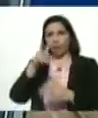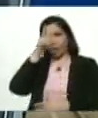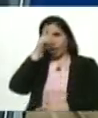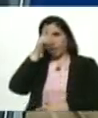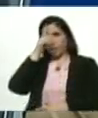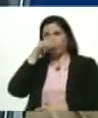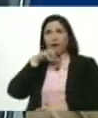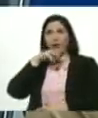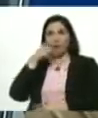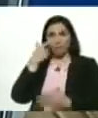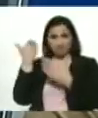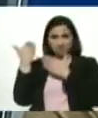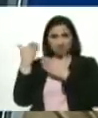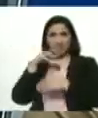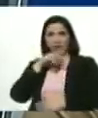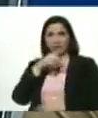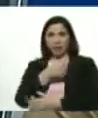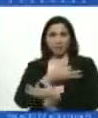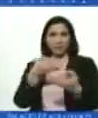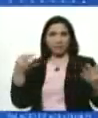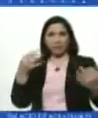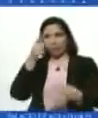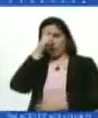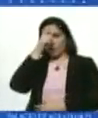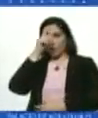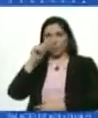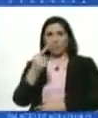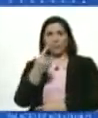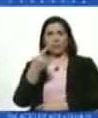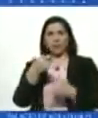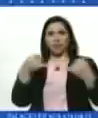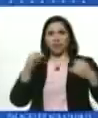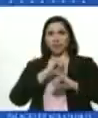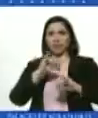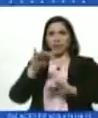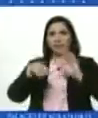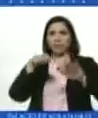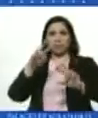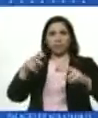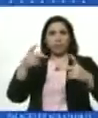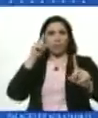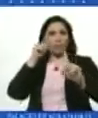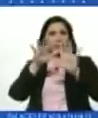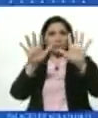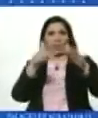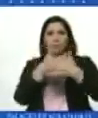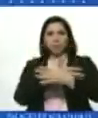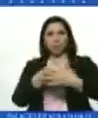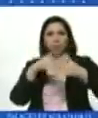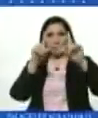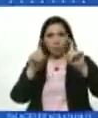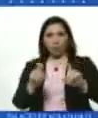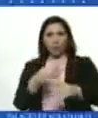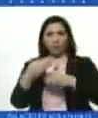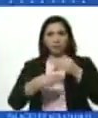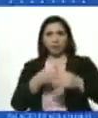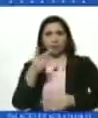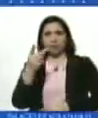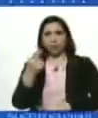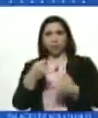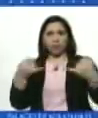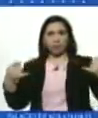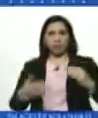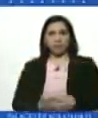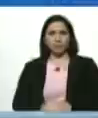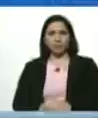bueno primera línea avanzada nueva meta 10 millones de pruebas segunda línea